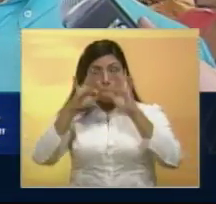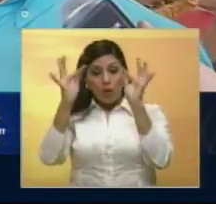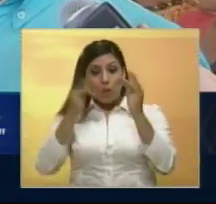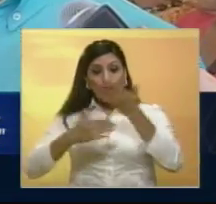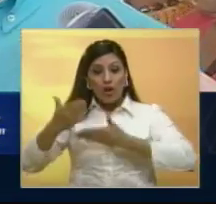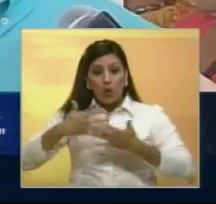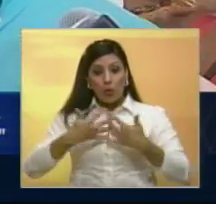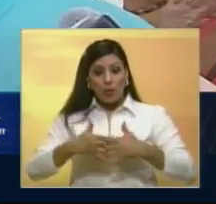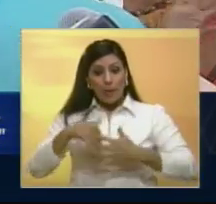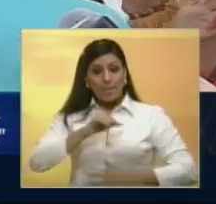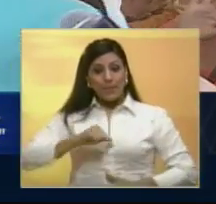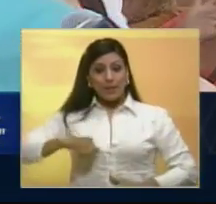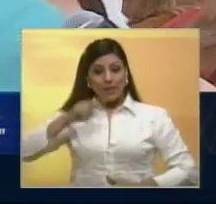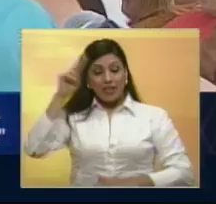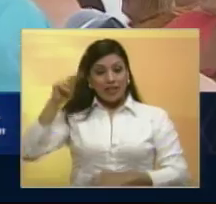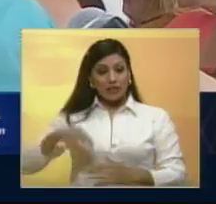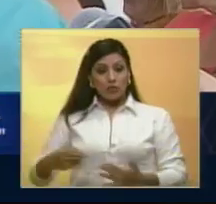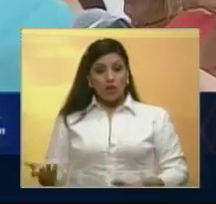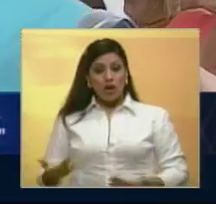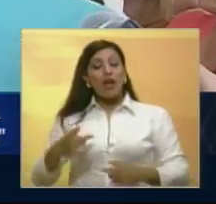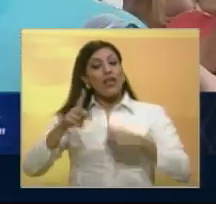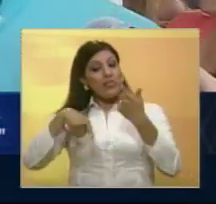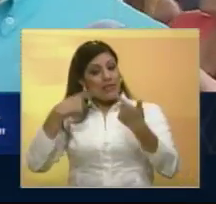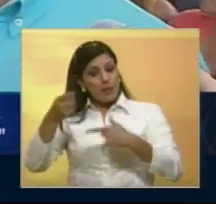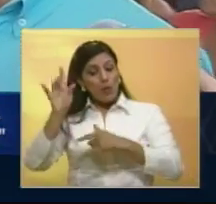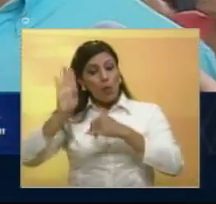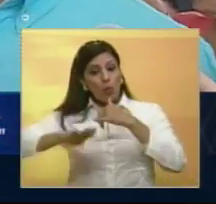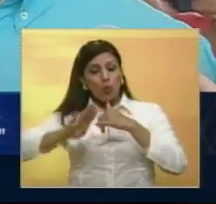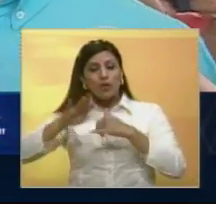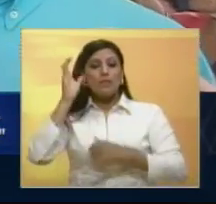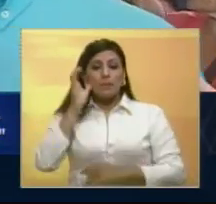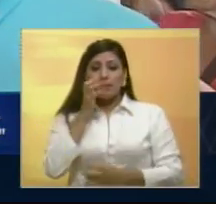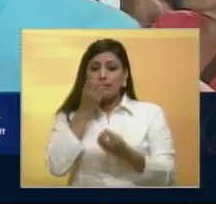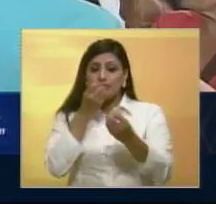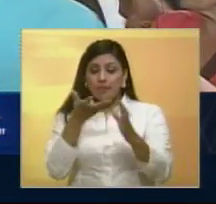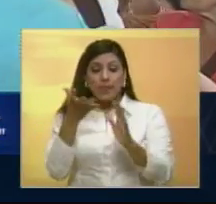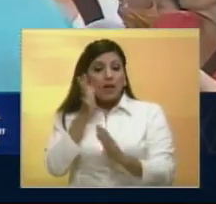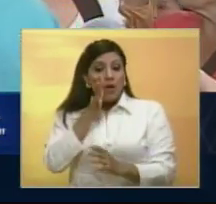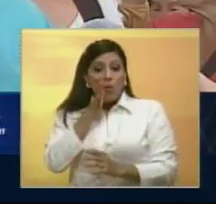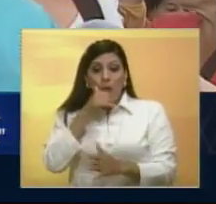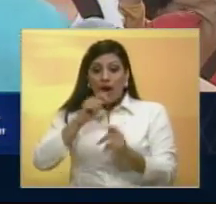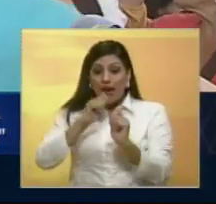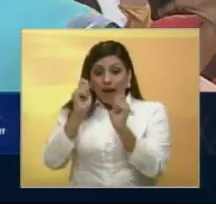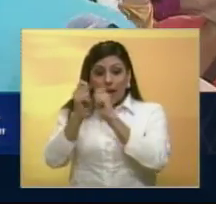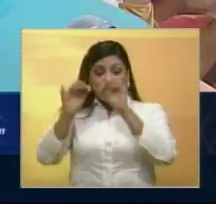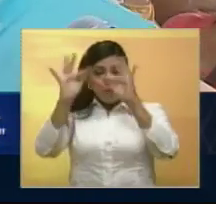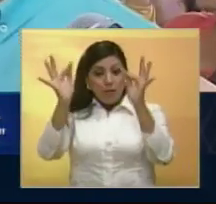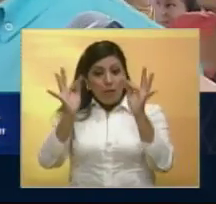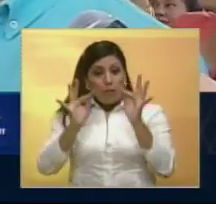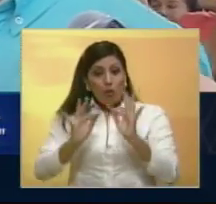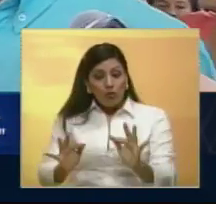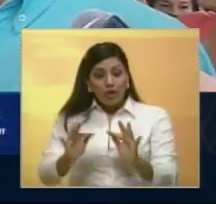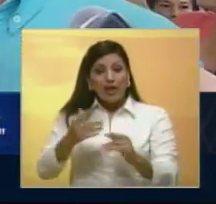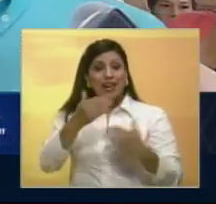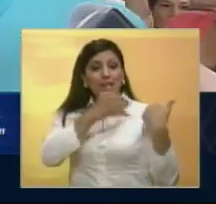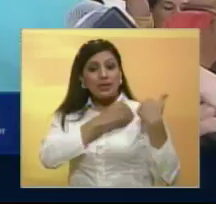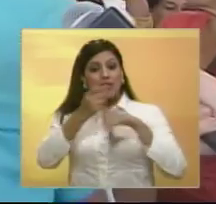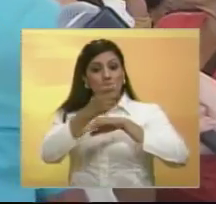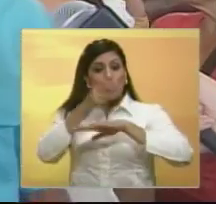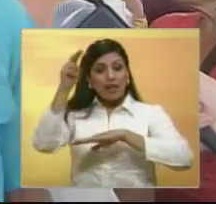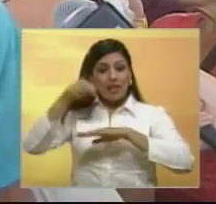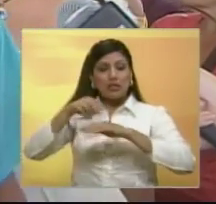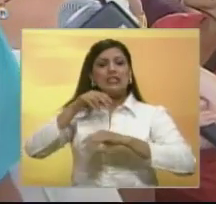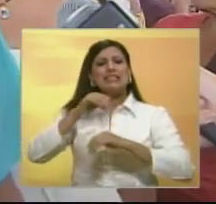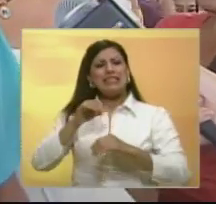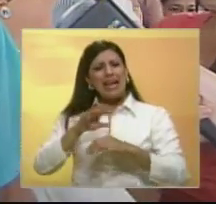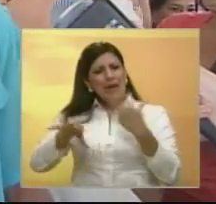económico de producción privada nacional. Por último, Capriles manifestó que mientras no se cambie el modelo representado por el gobierno nacional, la